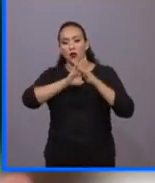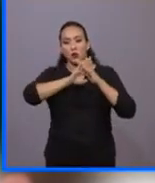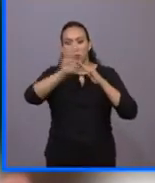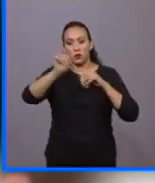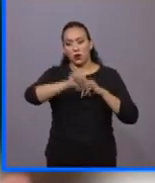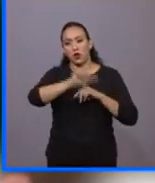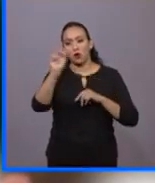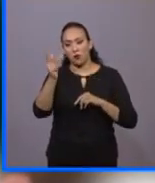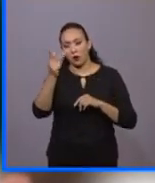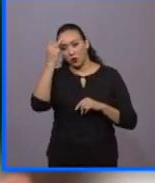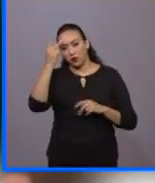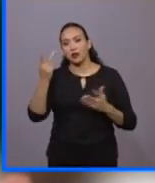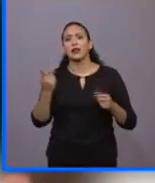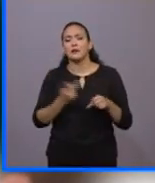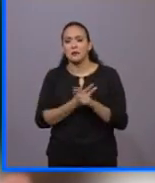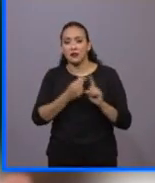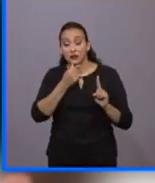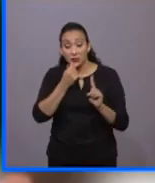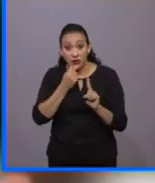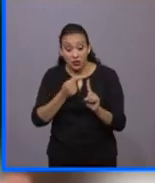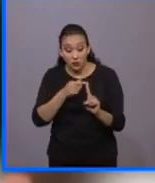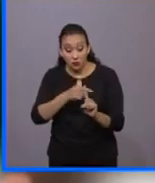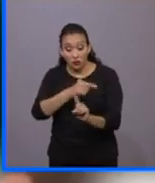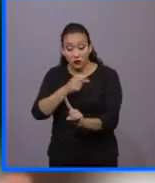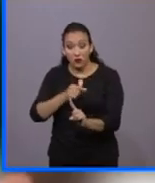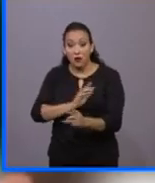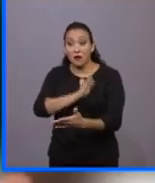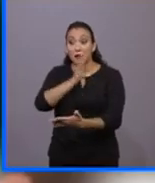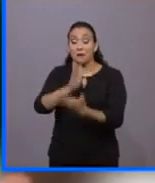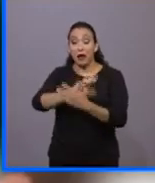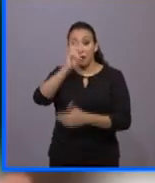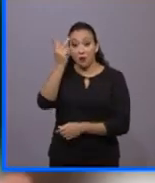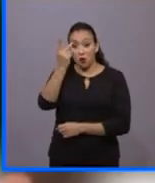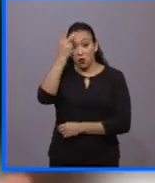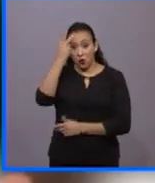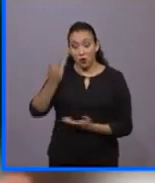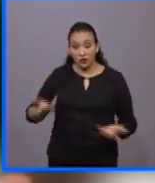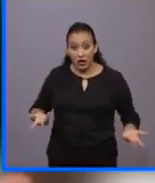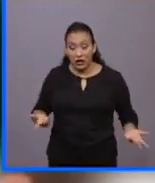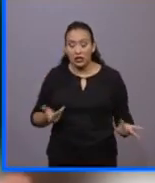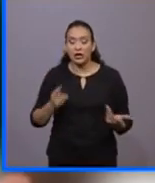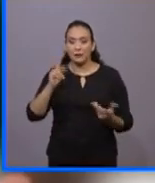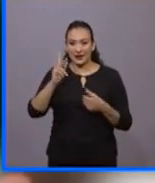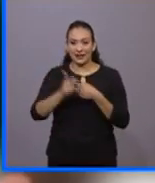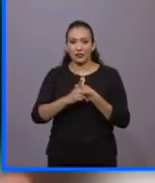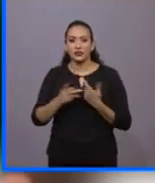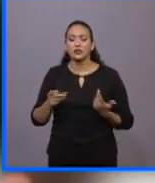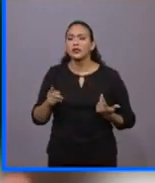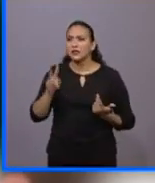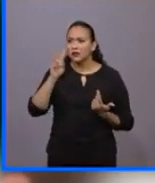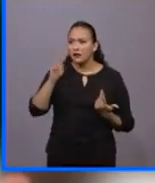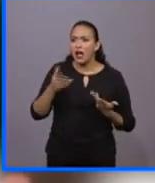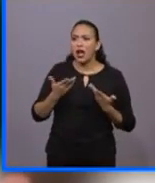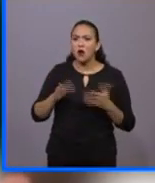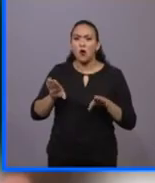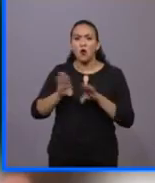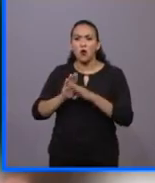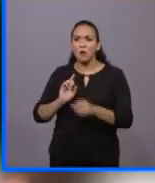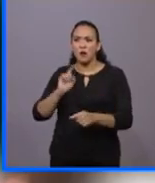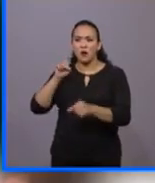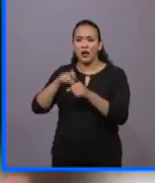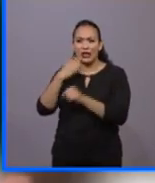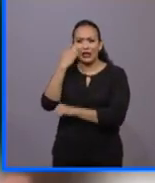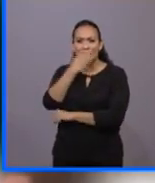¿sí? Ha encontrado al día siguiente de llegar a Polonia la manera de incorporarse al sistema de educación